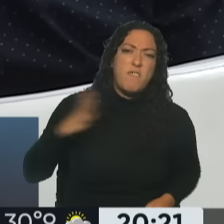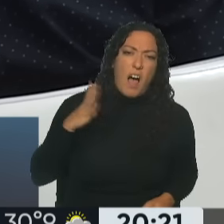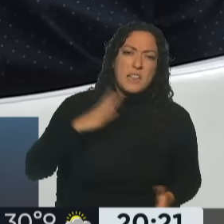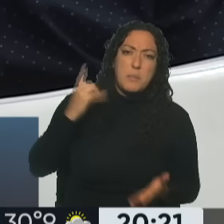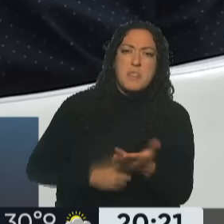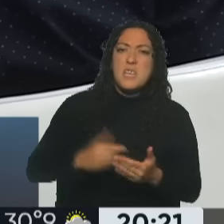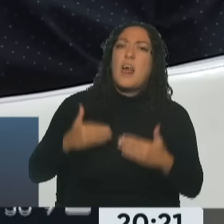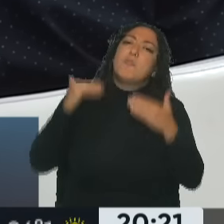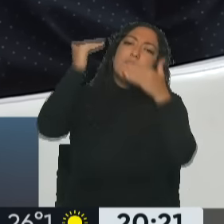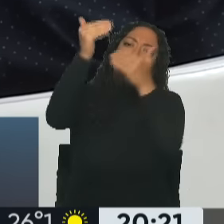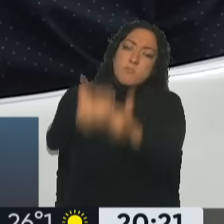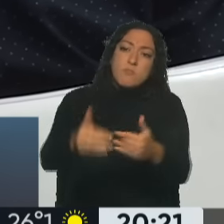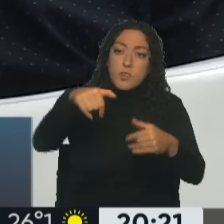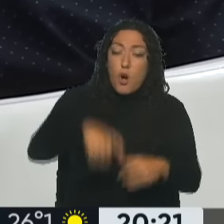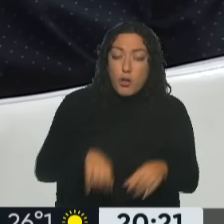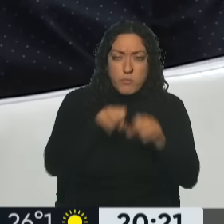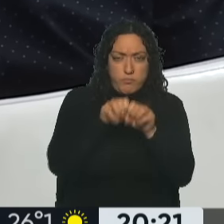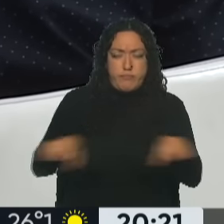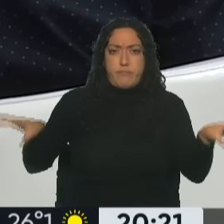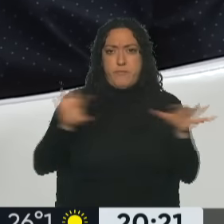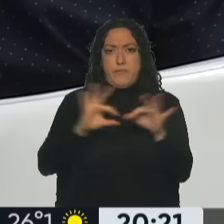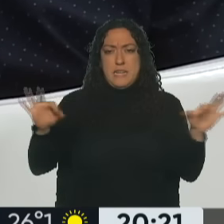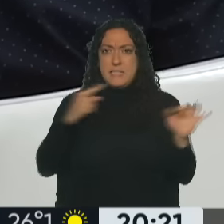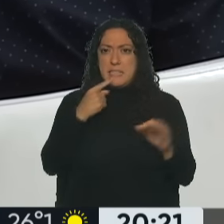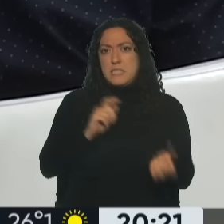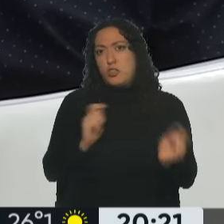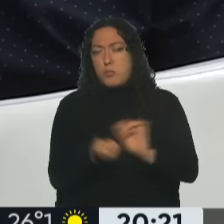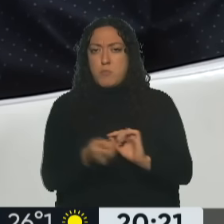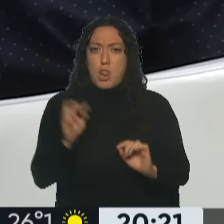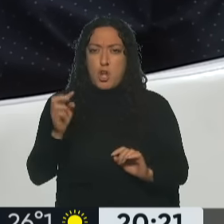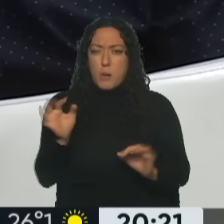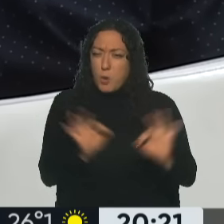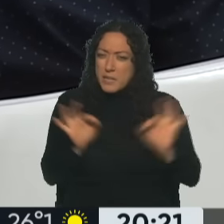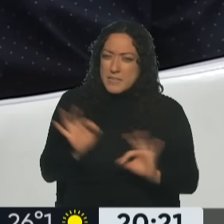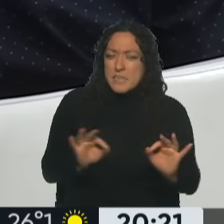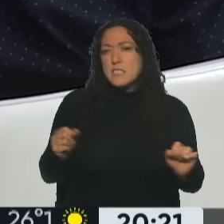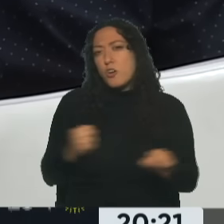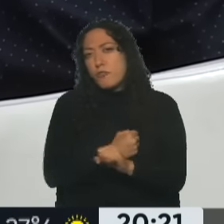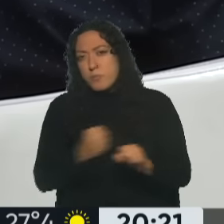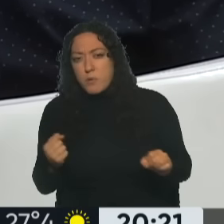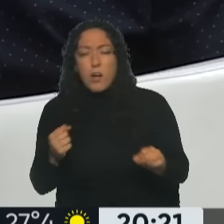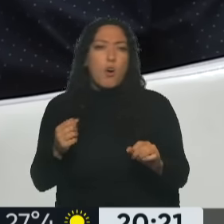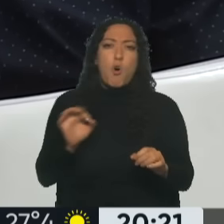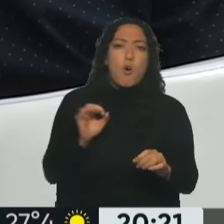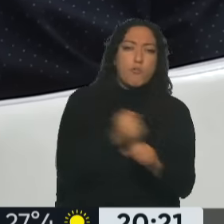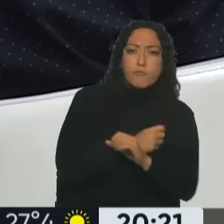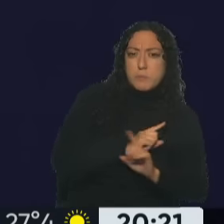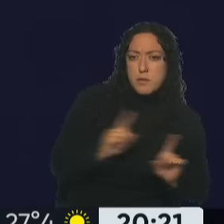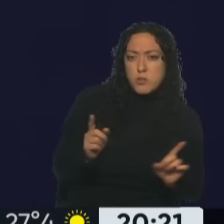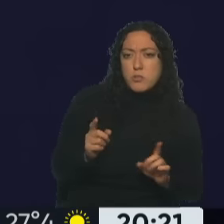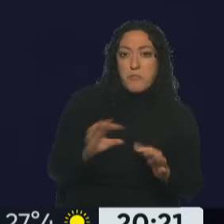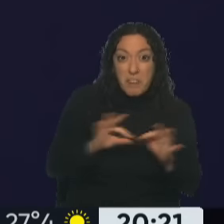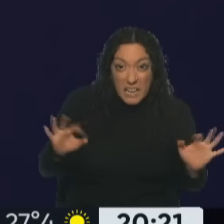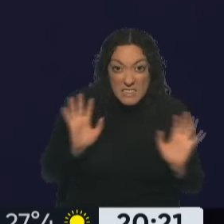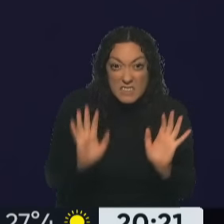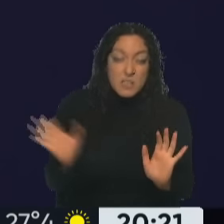medida Pero hoy se conoció esta frase podría dar más detalles ratificar ratificar o rectificar sobre este tem escuch esa